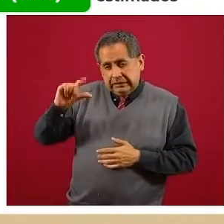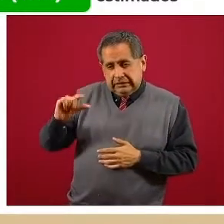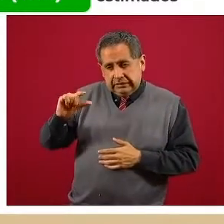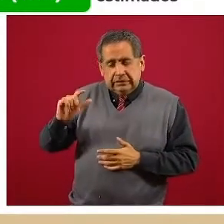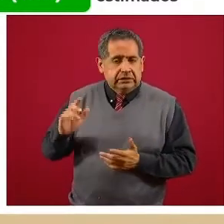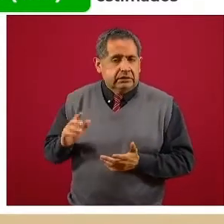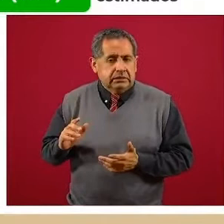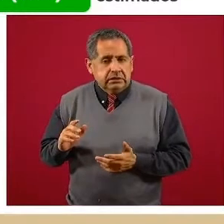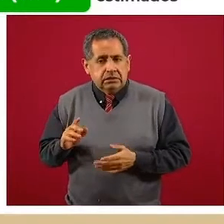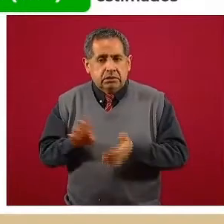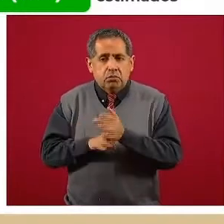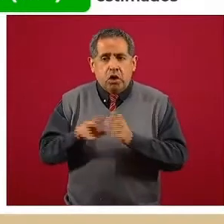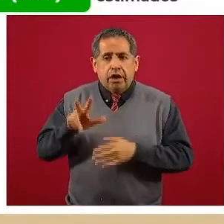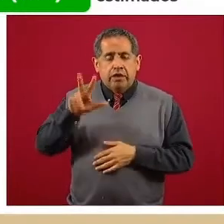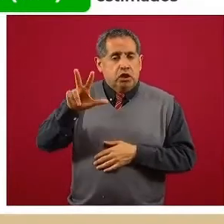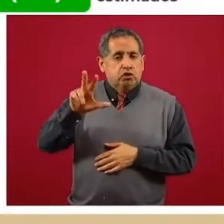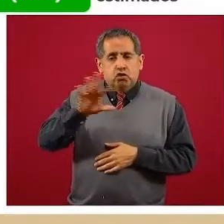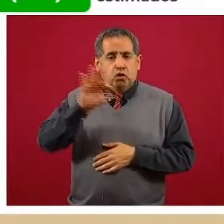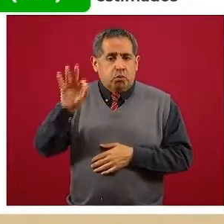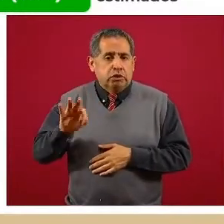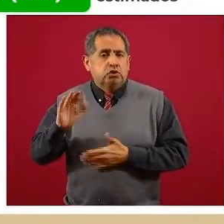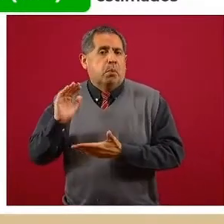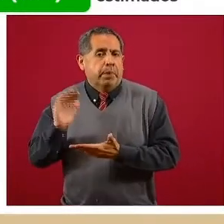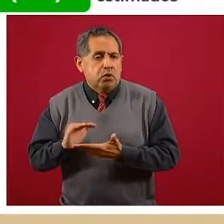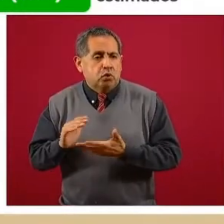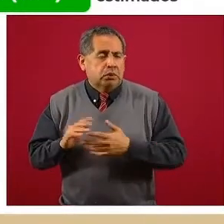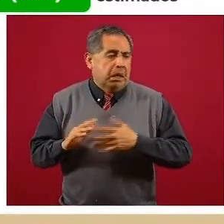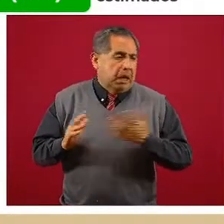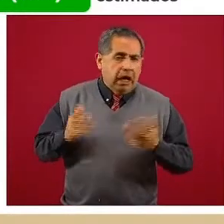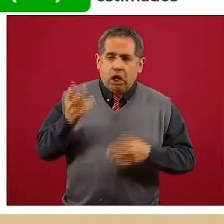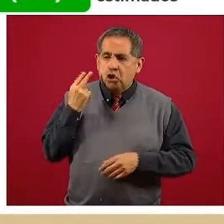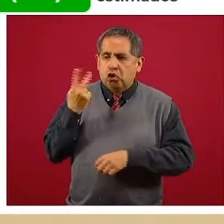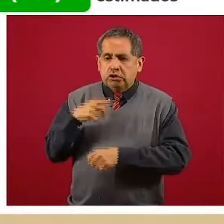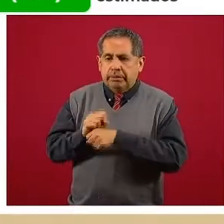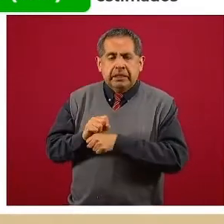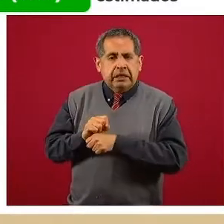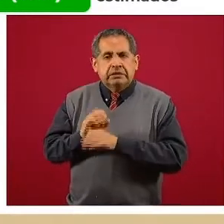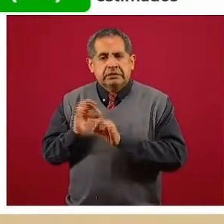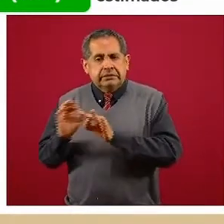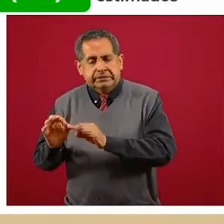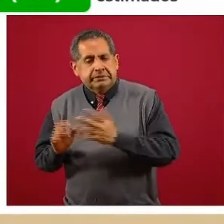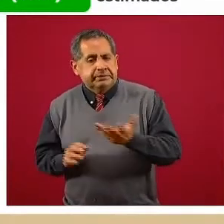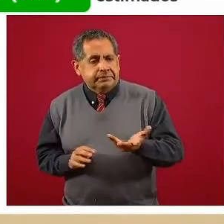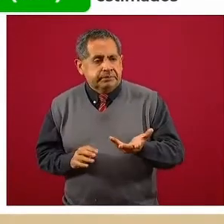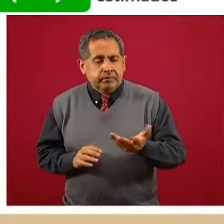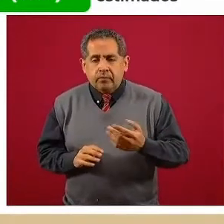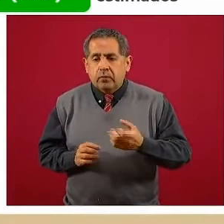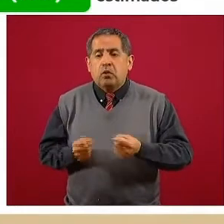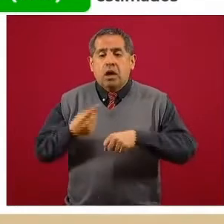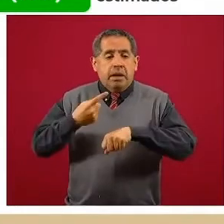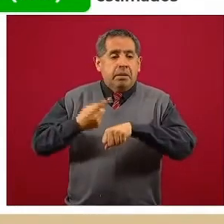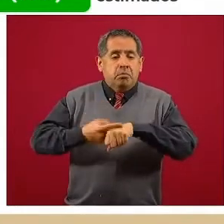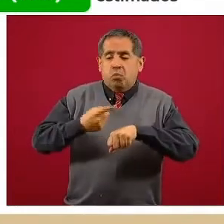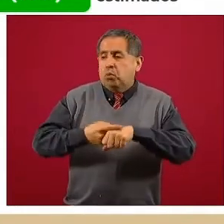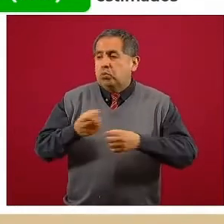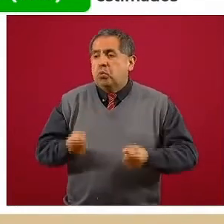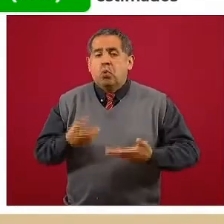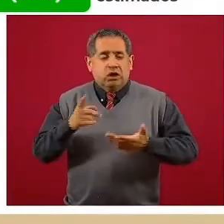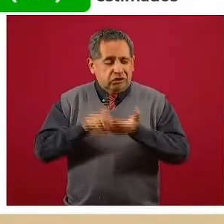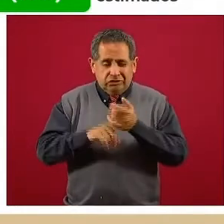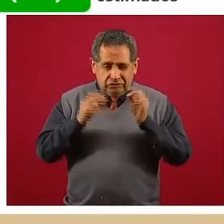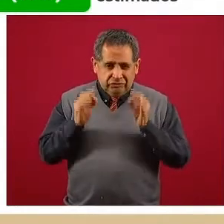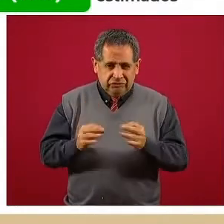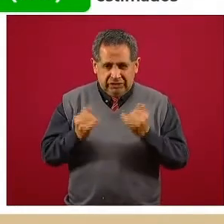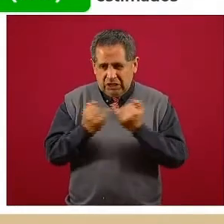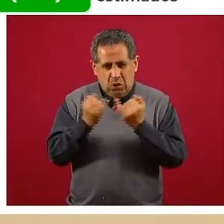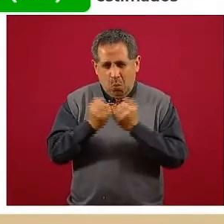ya de menos 18% que se da en las últimas 2 semanas. La curva de positividad prácticamente va a la